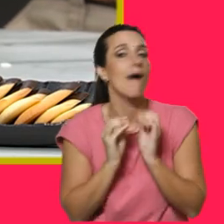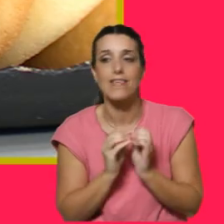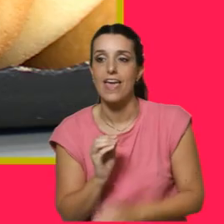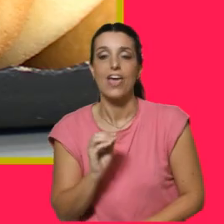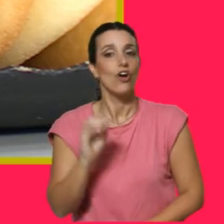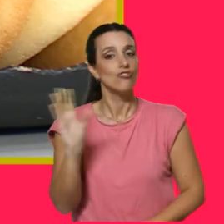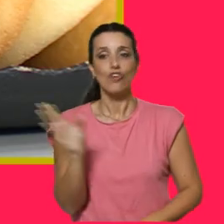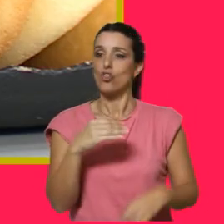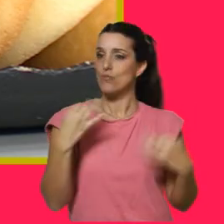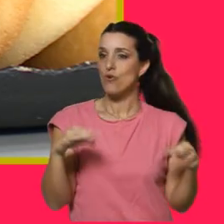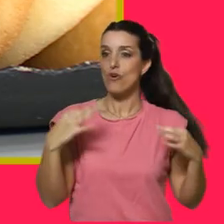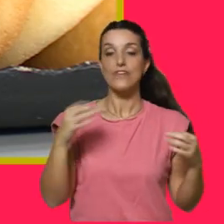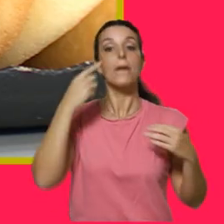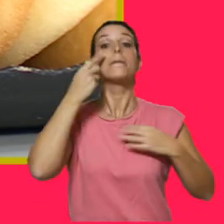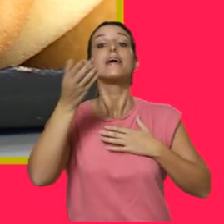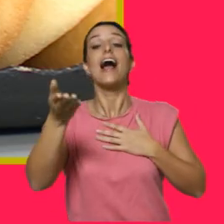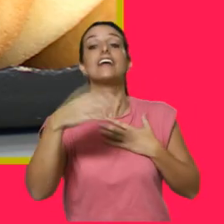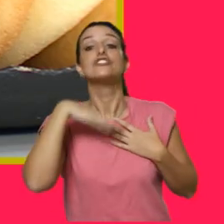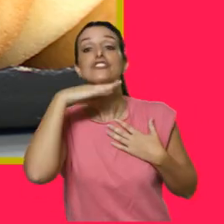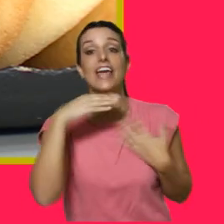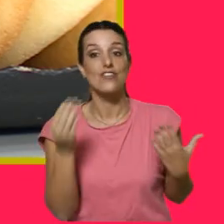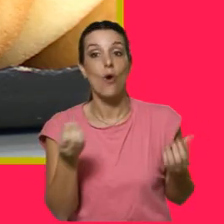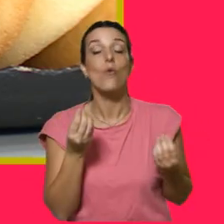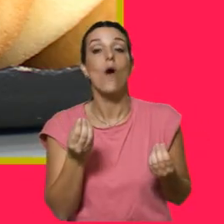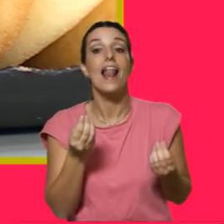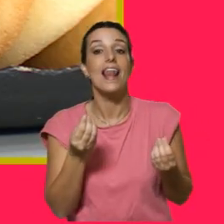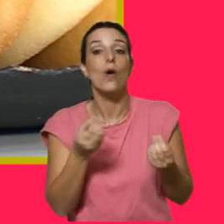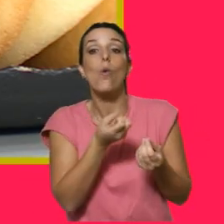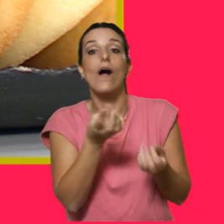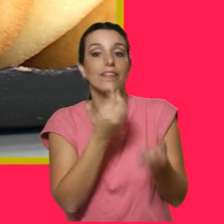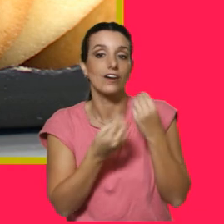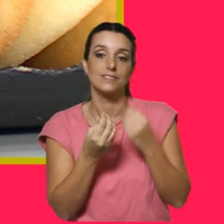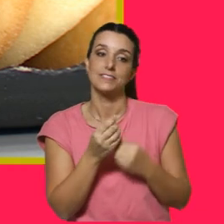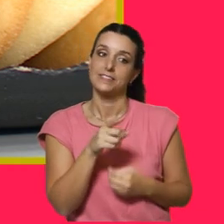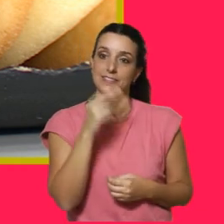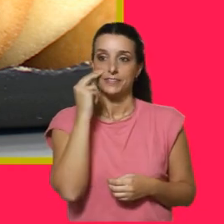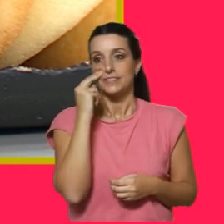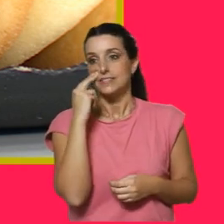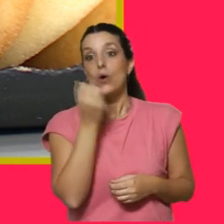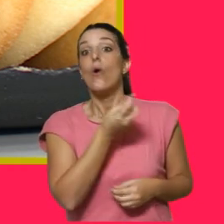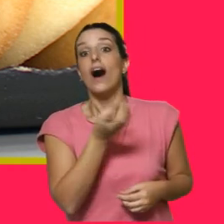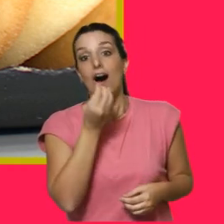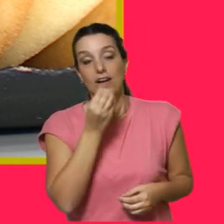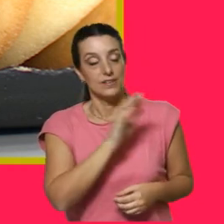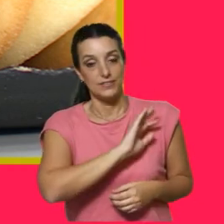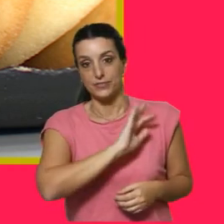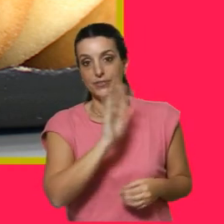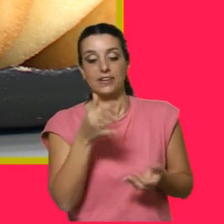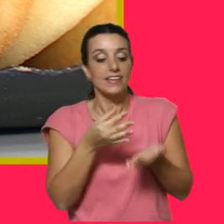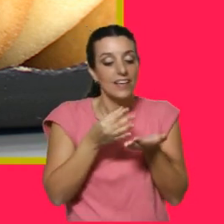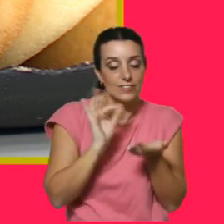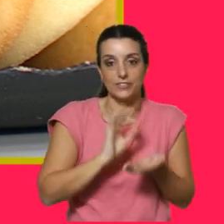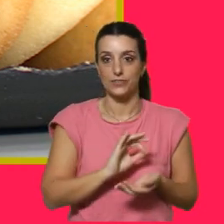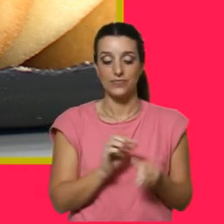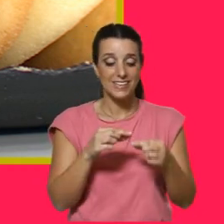Sí. Mira cómo está el ¿cuál llenito. Sería el límite de esto, eh? Ah, no, espera, ese es, no eso es lo bravo. Porque vos te pones claro. Un cafecito.